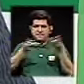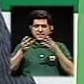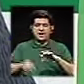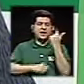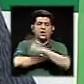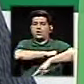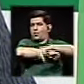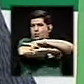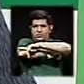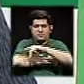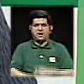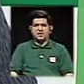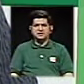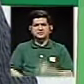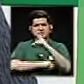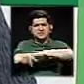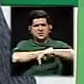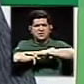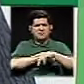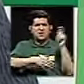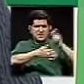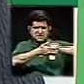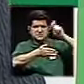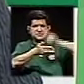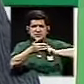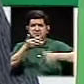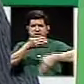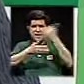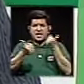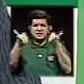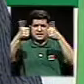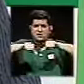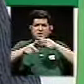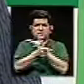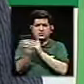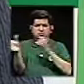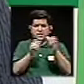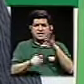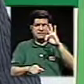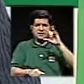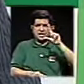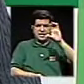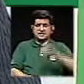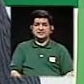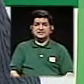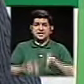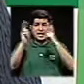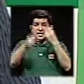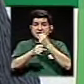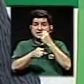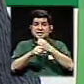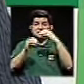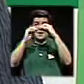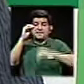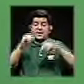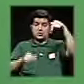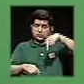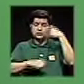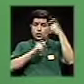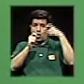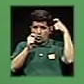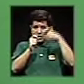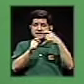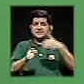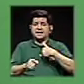extranjero con países que en los que se ha firmado tratados de libre comercio y en materia de empleo ni que se diga Sí hoy hoy justamente sale